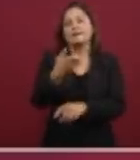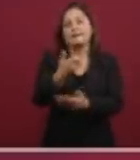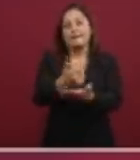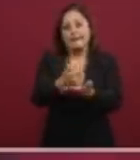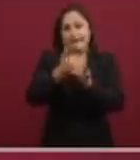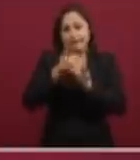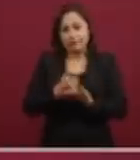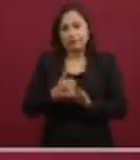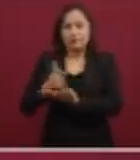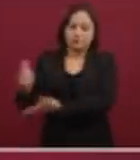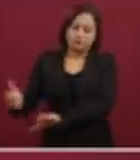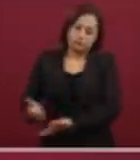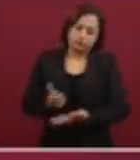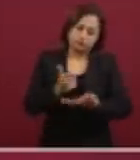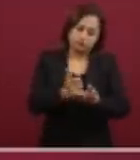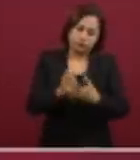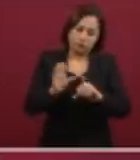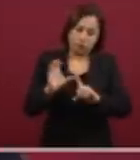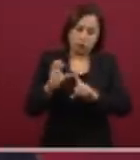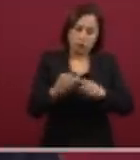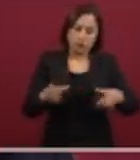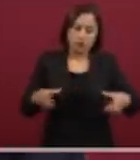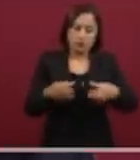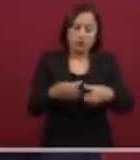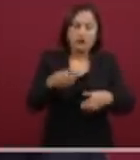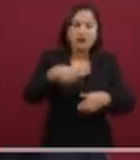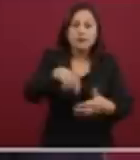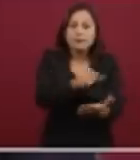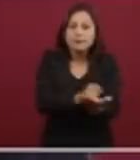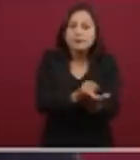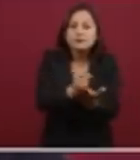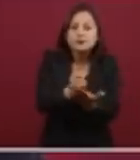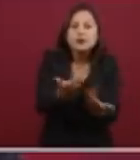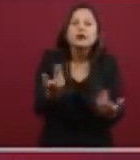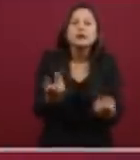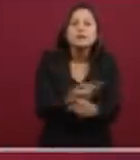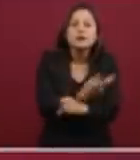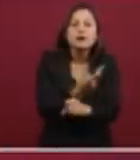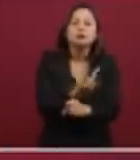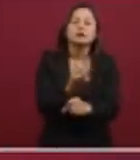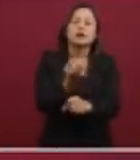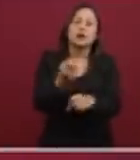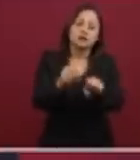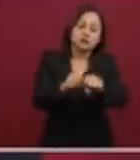de construir el aula si hace falta, de repararla,